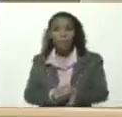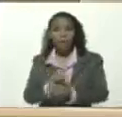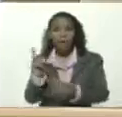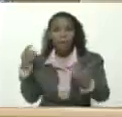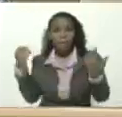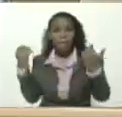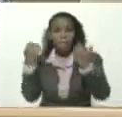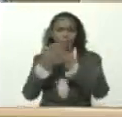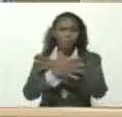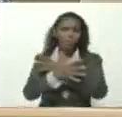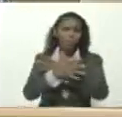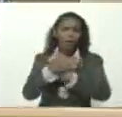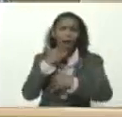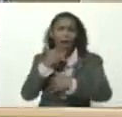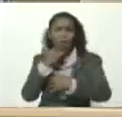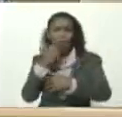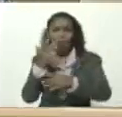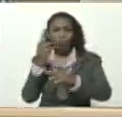confusión allí.